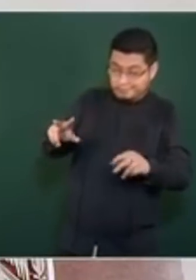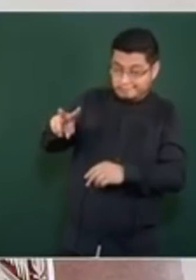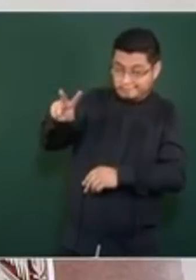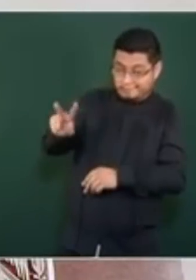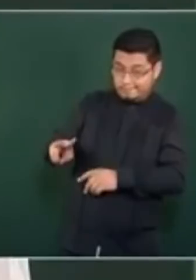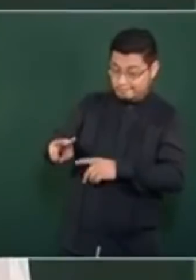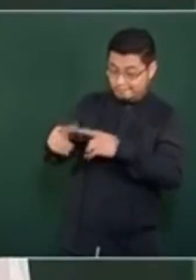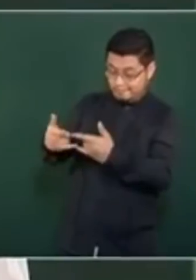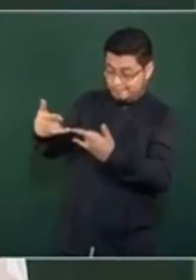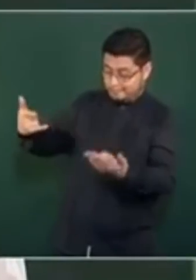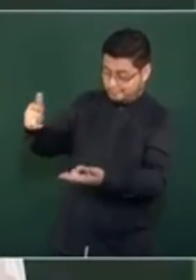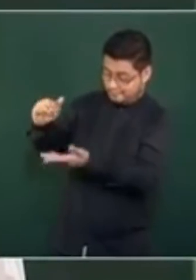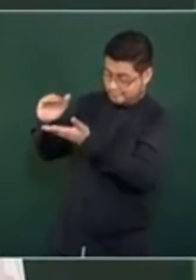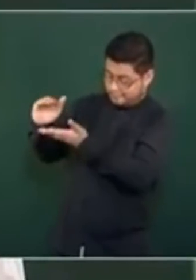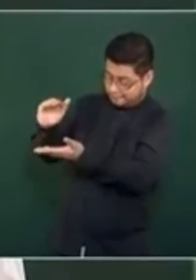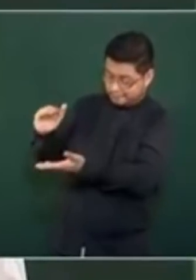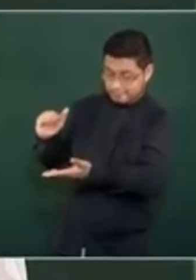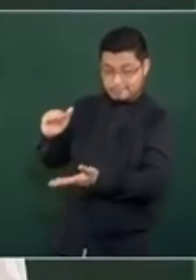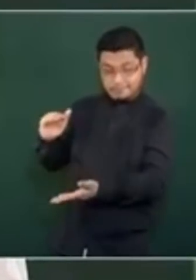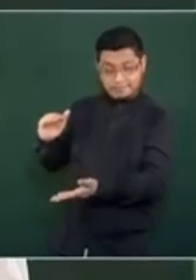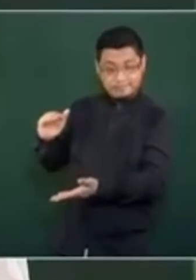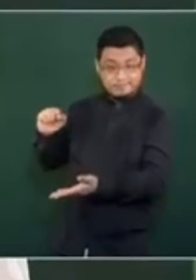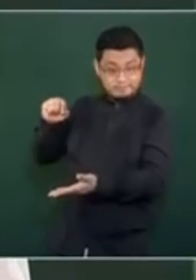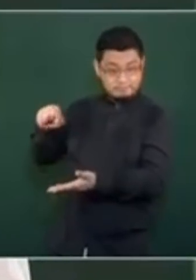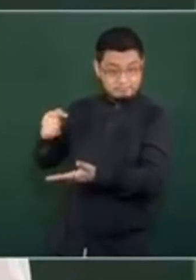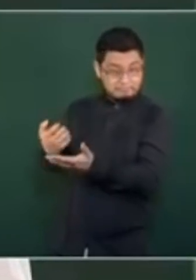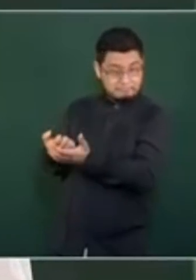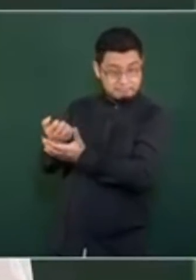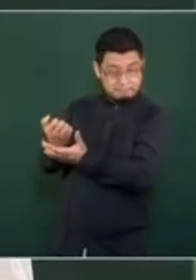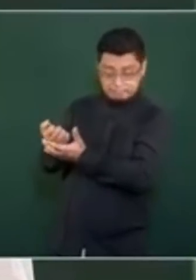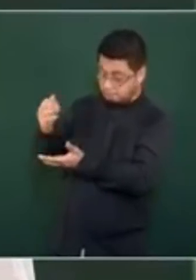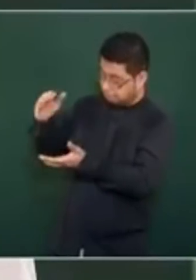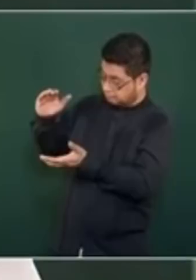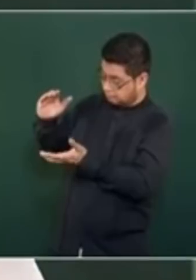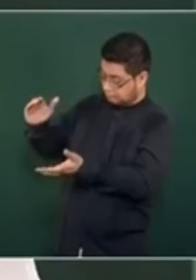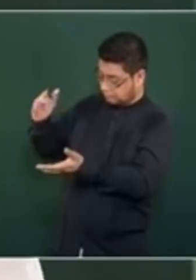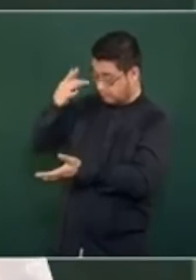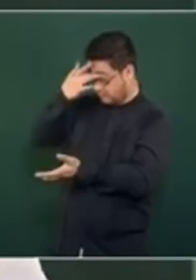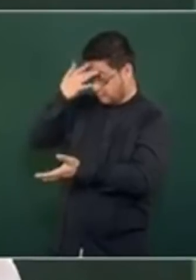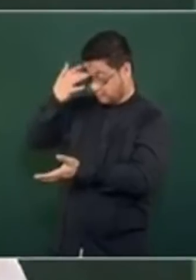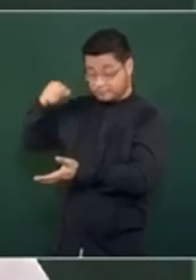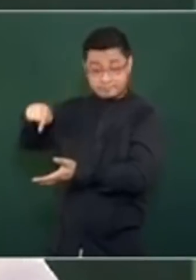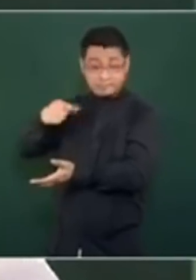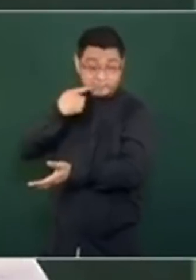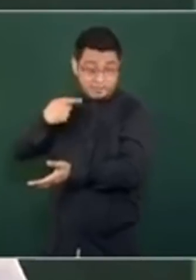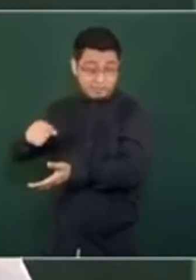lo